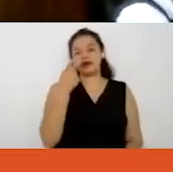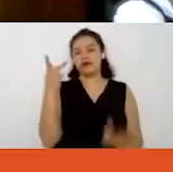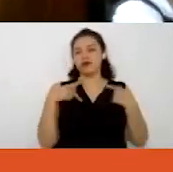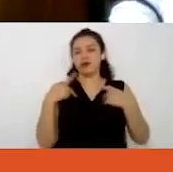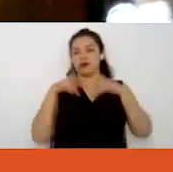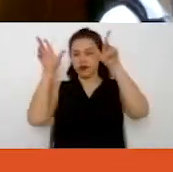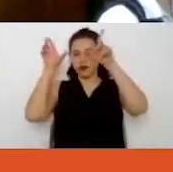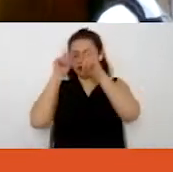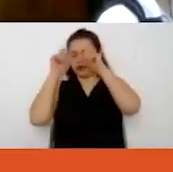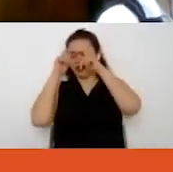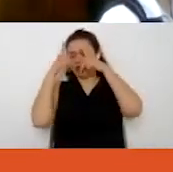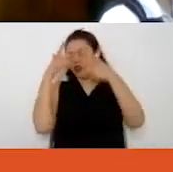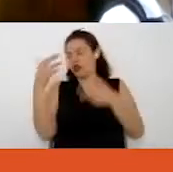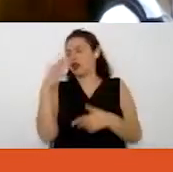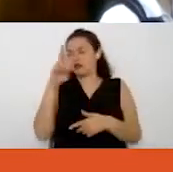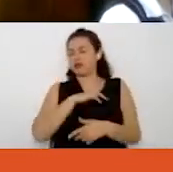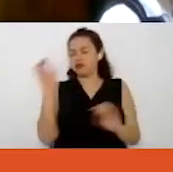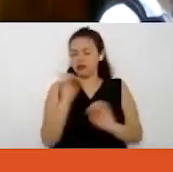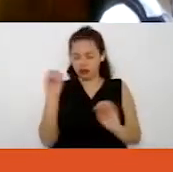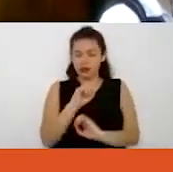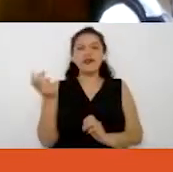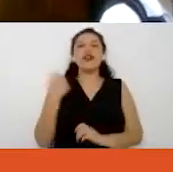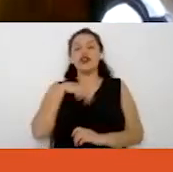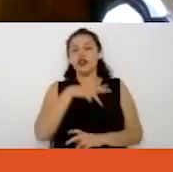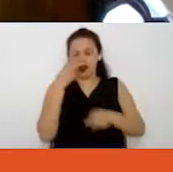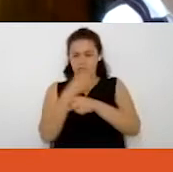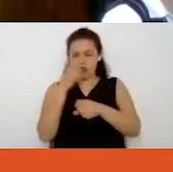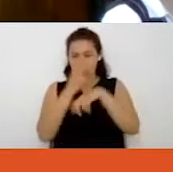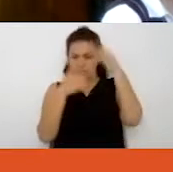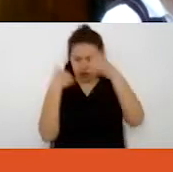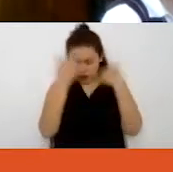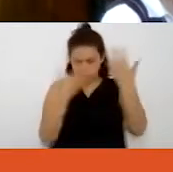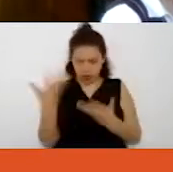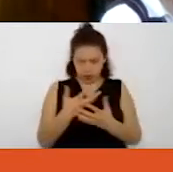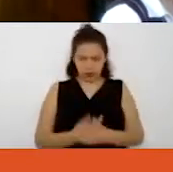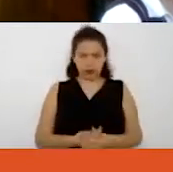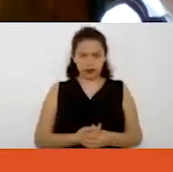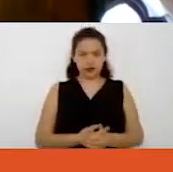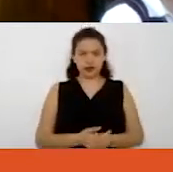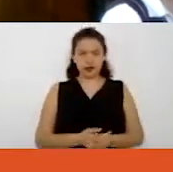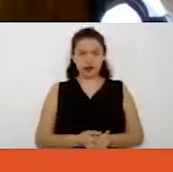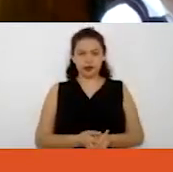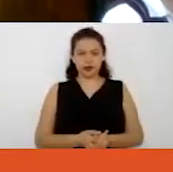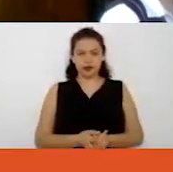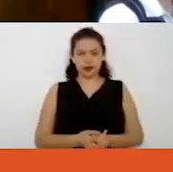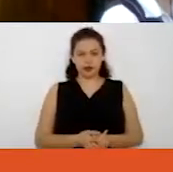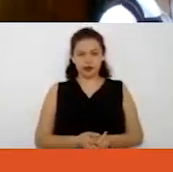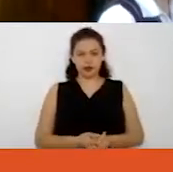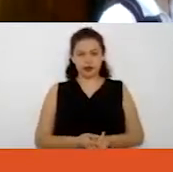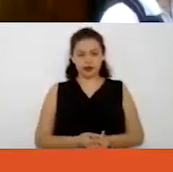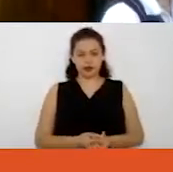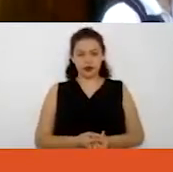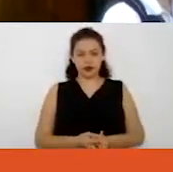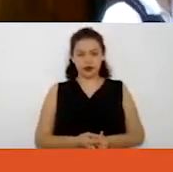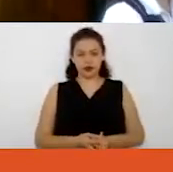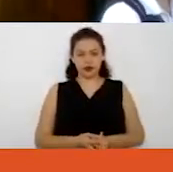inconsciente, recordemos que nosotros procedemos a hacer una segunda inspección, un segundo acercamiento. ¿A qué Es me cuando refiero se con